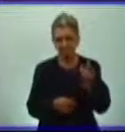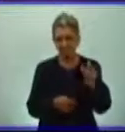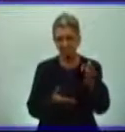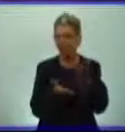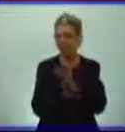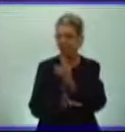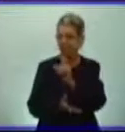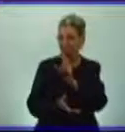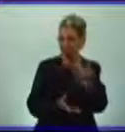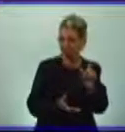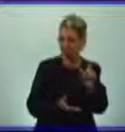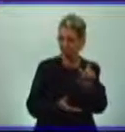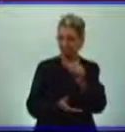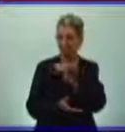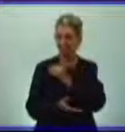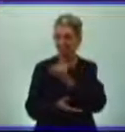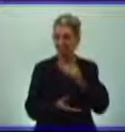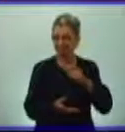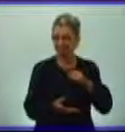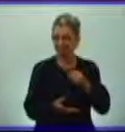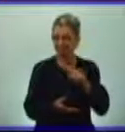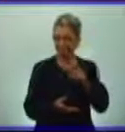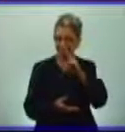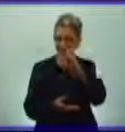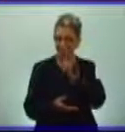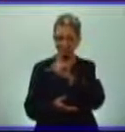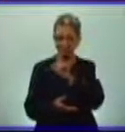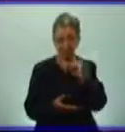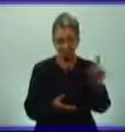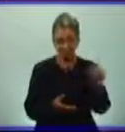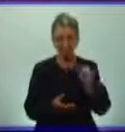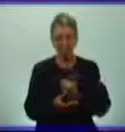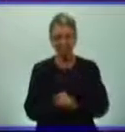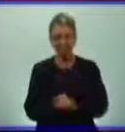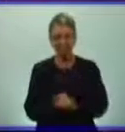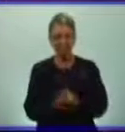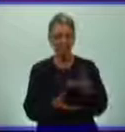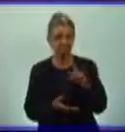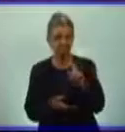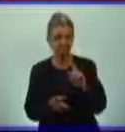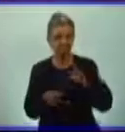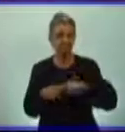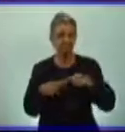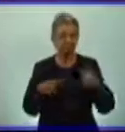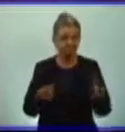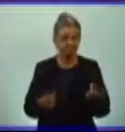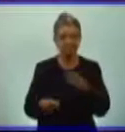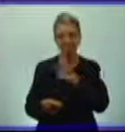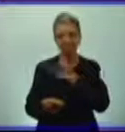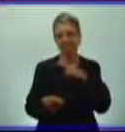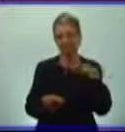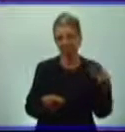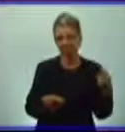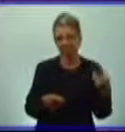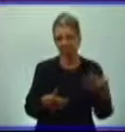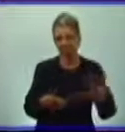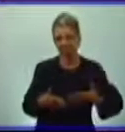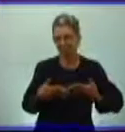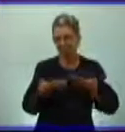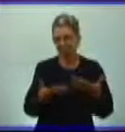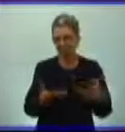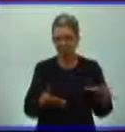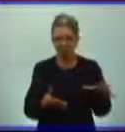escuelas, consultorios, hospitales. Todo esto se debe gracias a la revolución, la cual